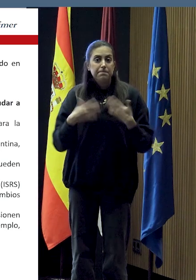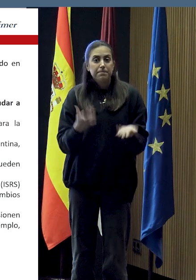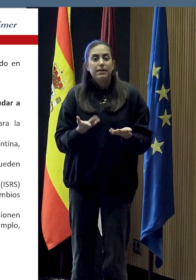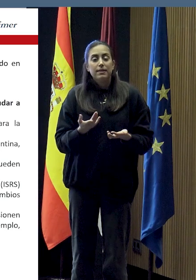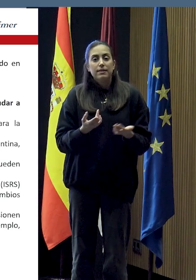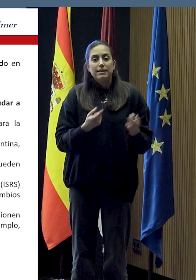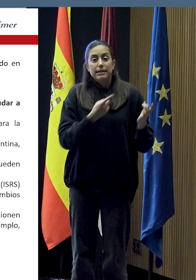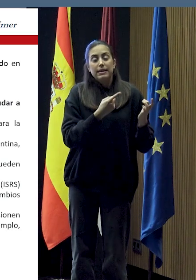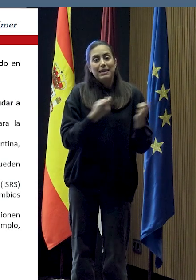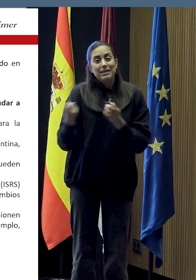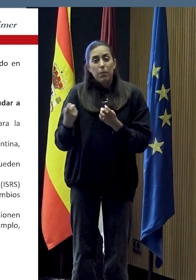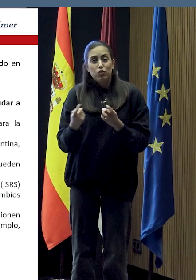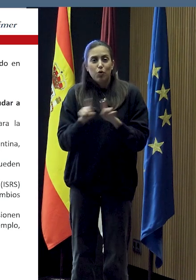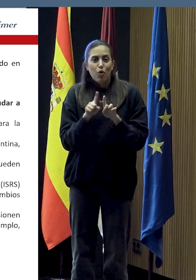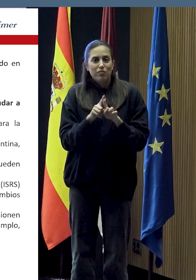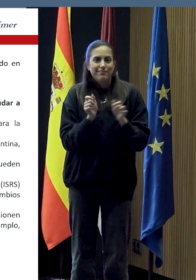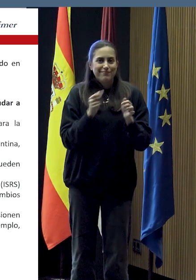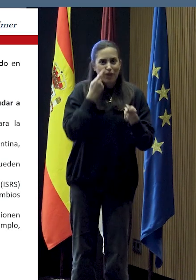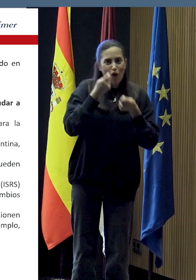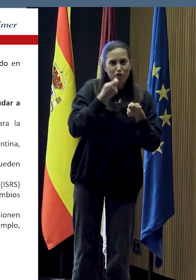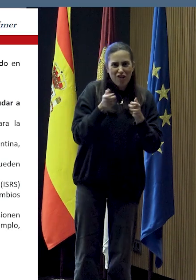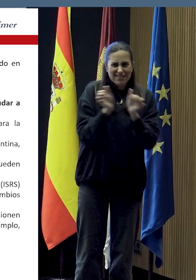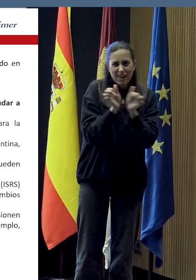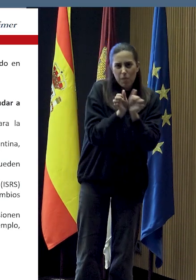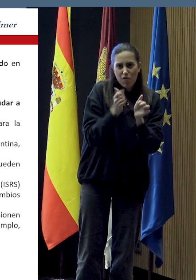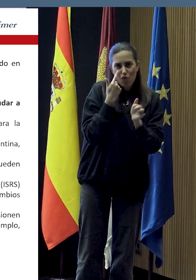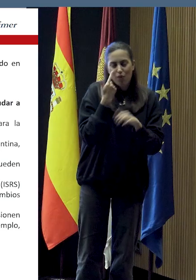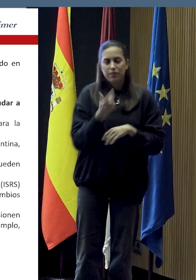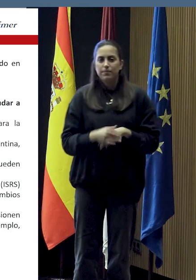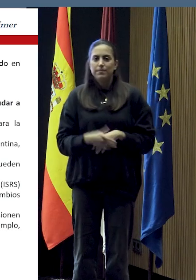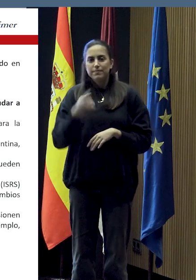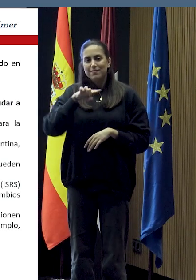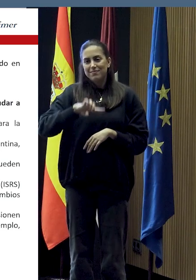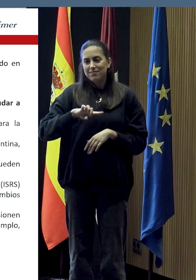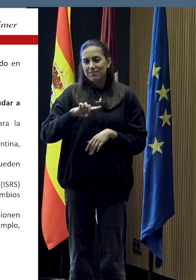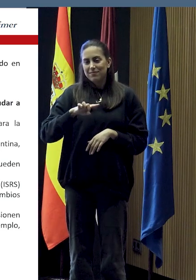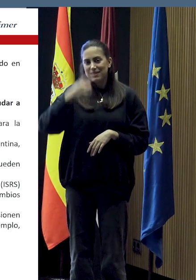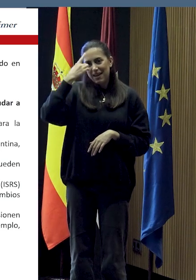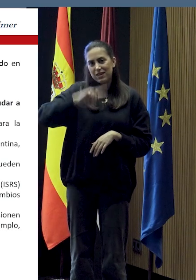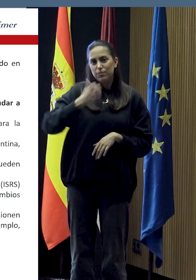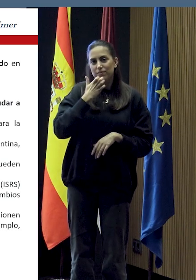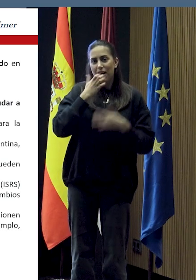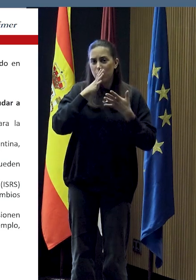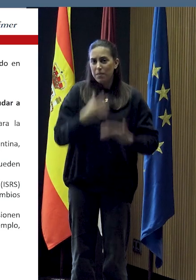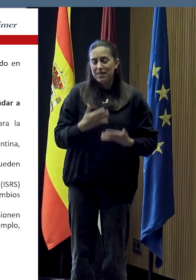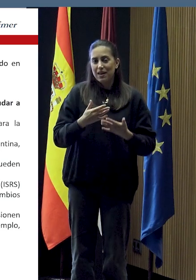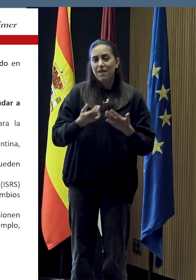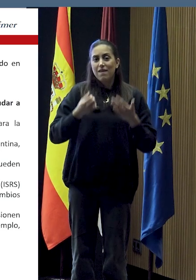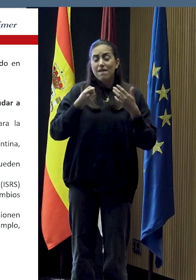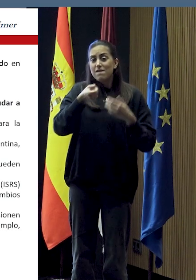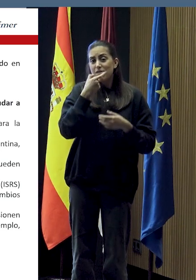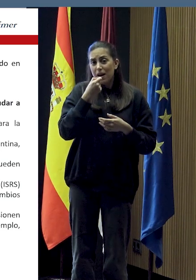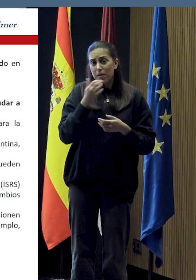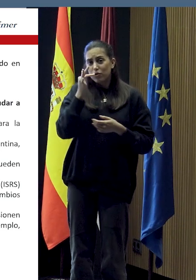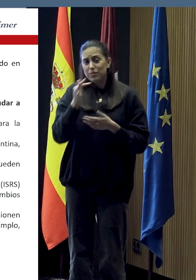necesitan un seguimiento. Estoy segura que estáis al tanto de que hay nuevos anticuerpos, nuevos